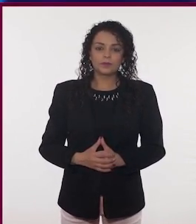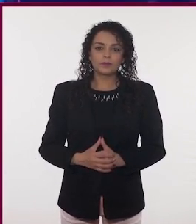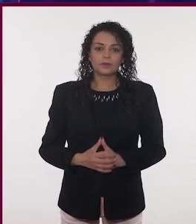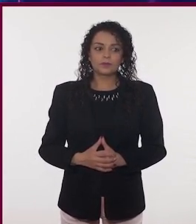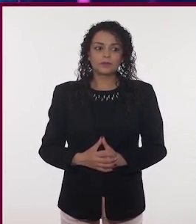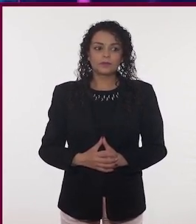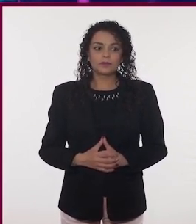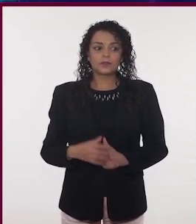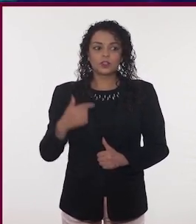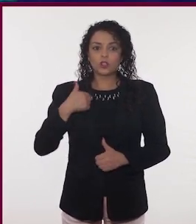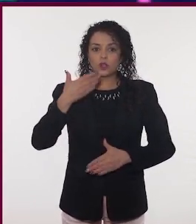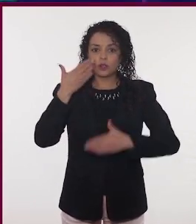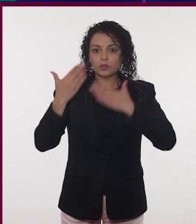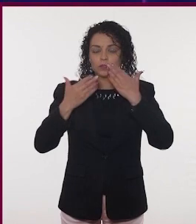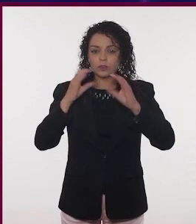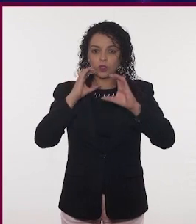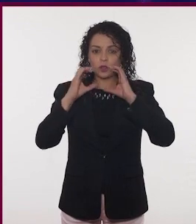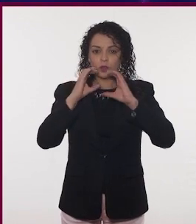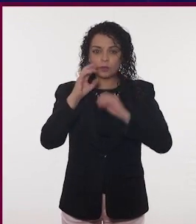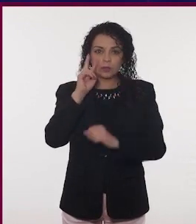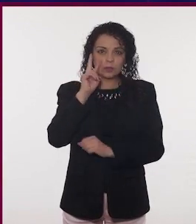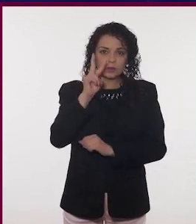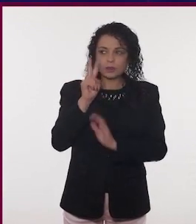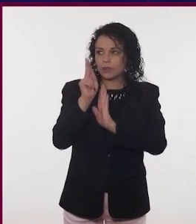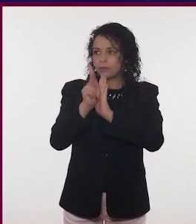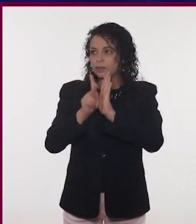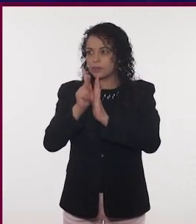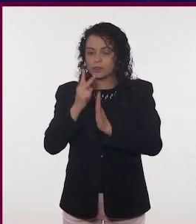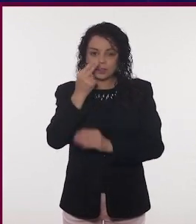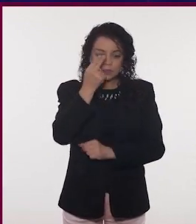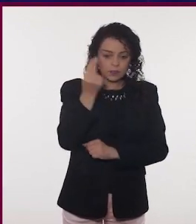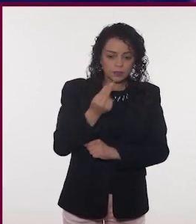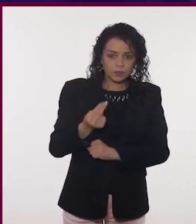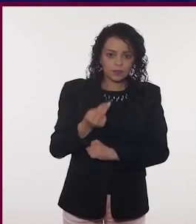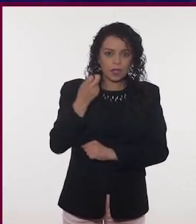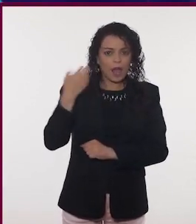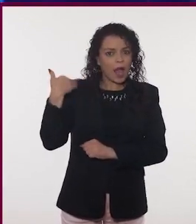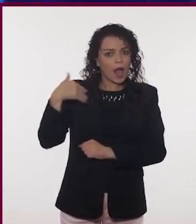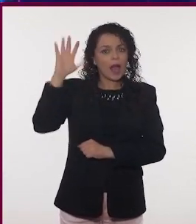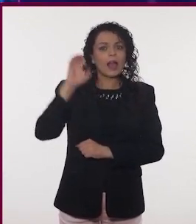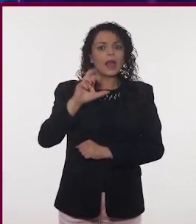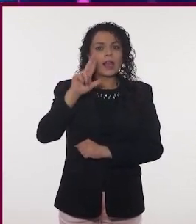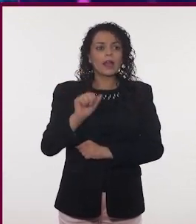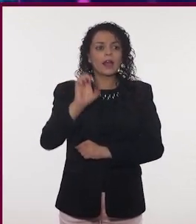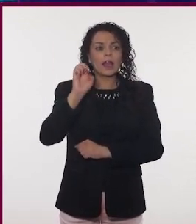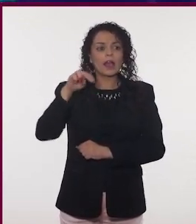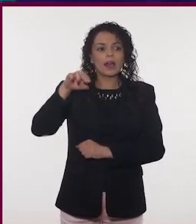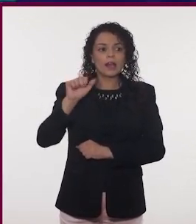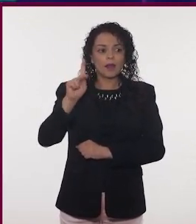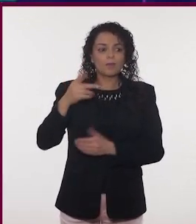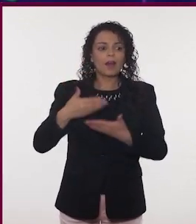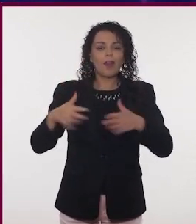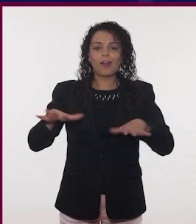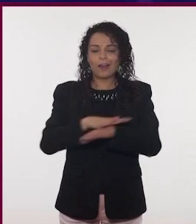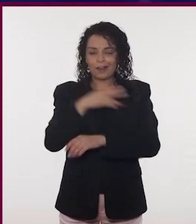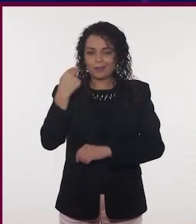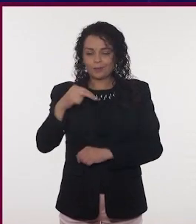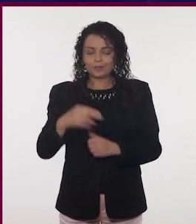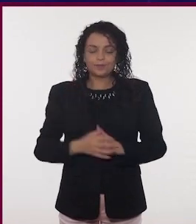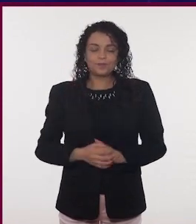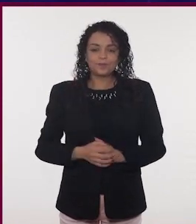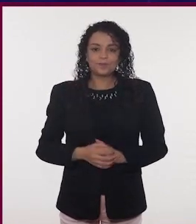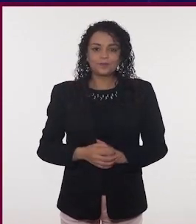Estudié diseño y comunicación visual en la aquel entonces en App, ahorita ya es la FAB. Y mi